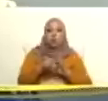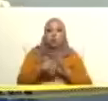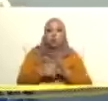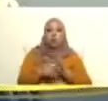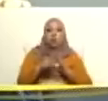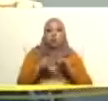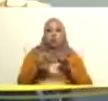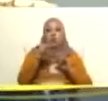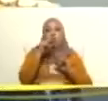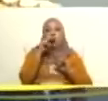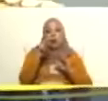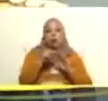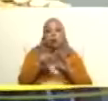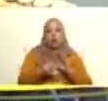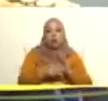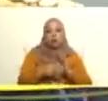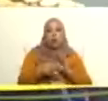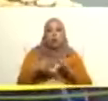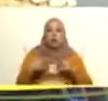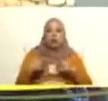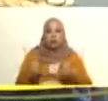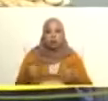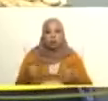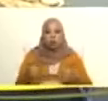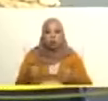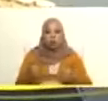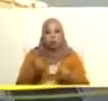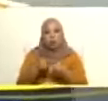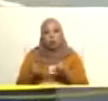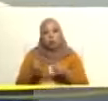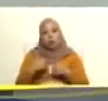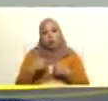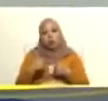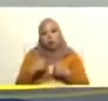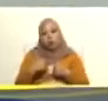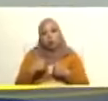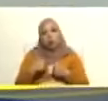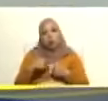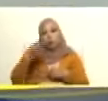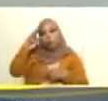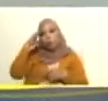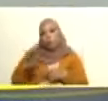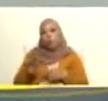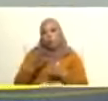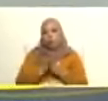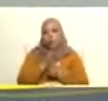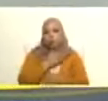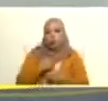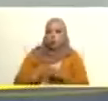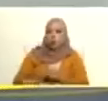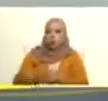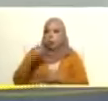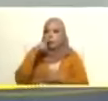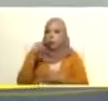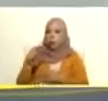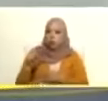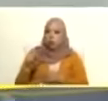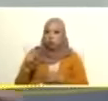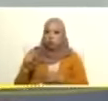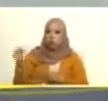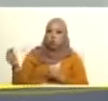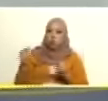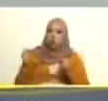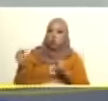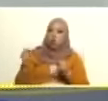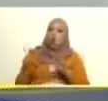normas sanitarias y de otros efectos. Así que bueno, mi comandante en jefe, tenemos una estrategia bien diseñada, es la orden